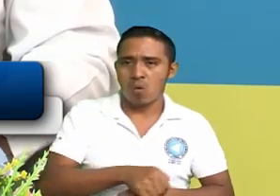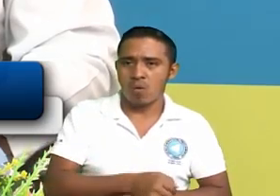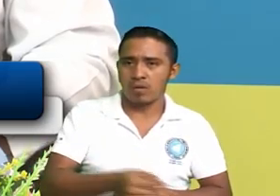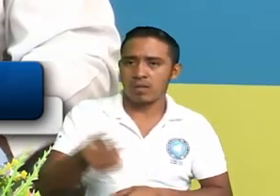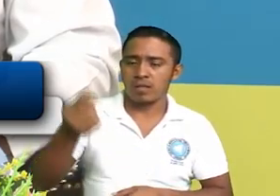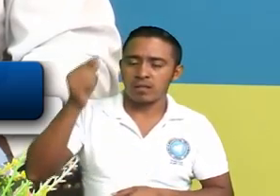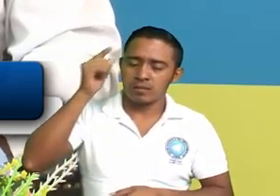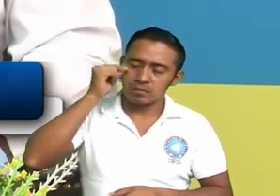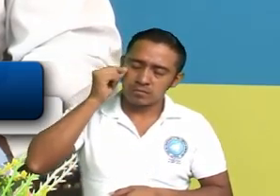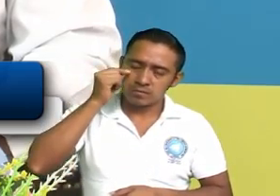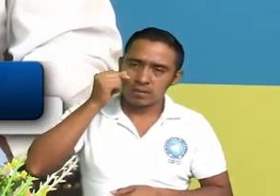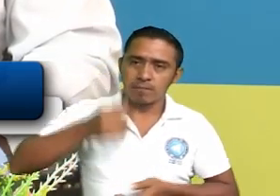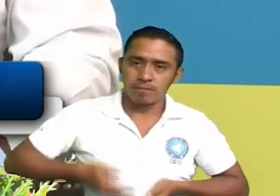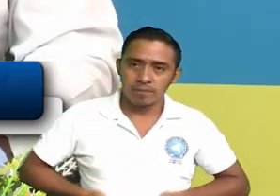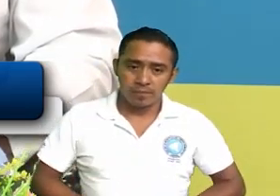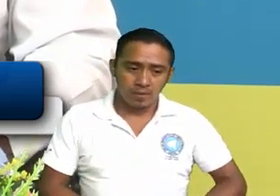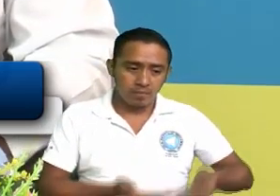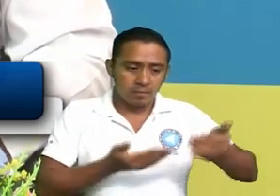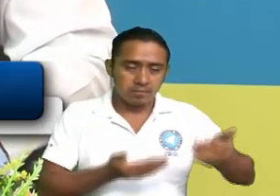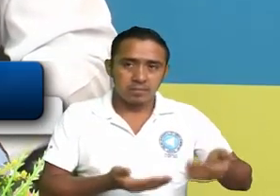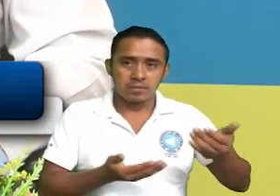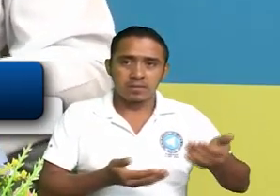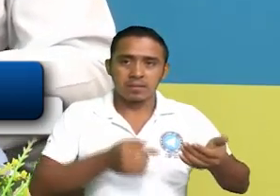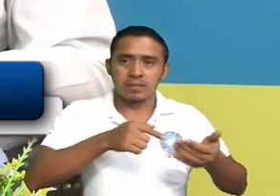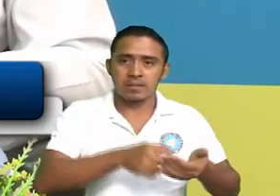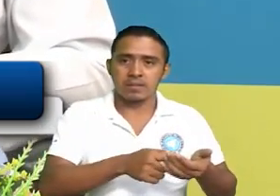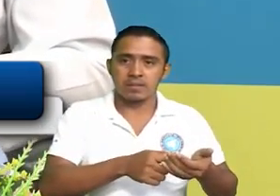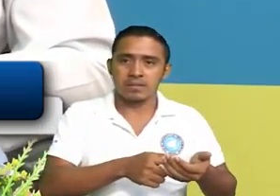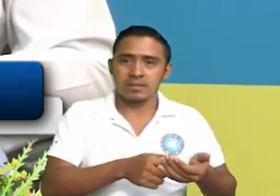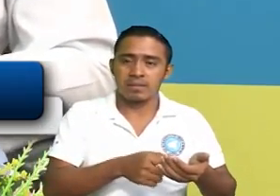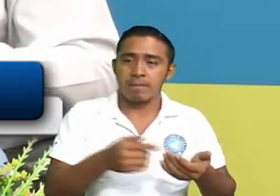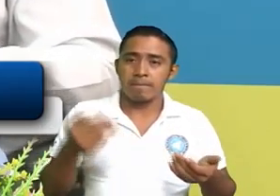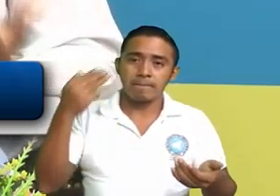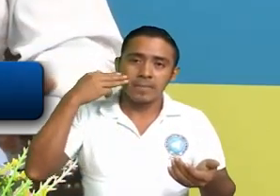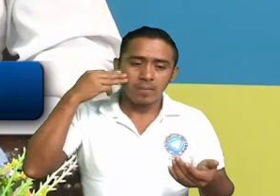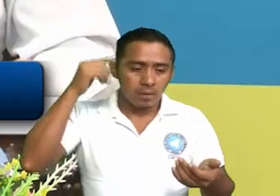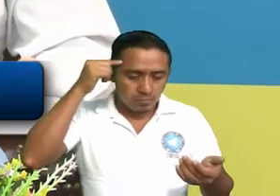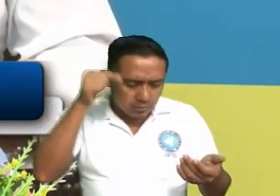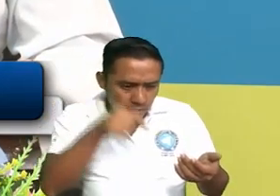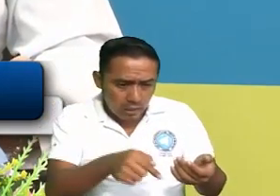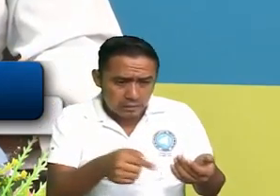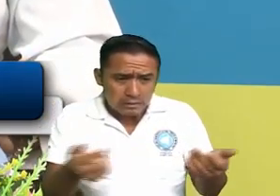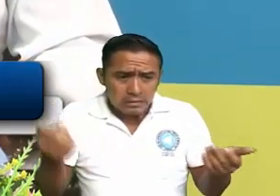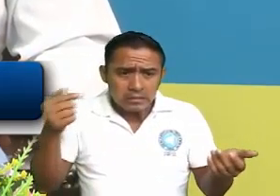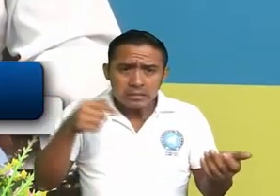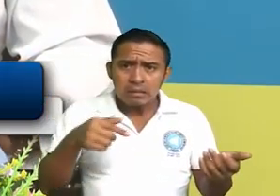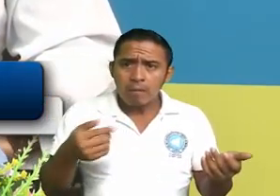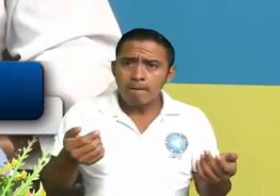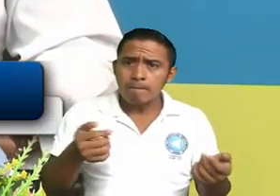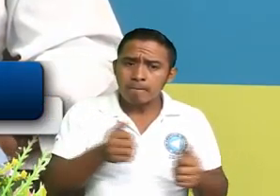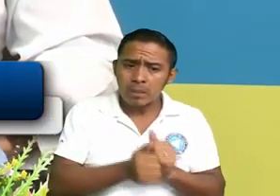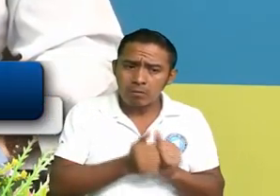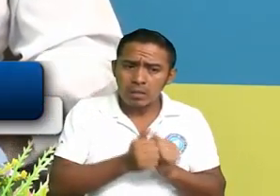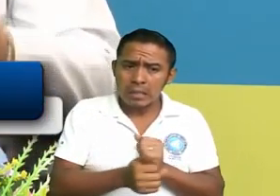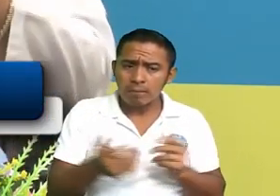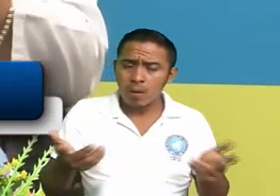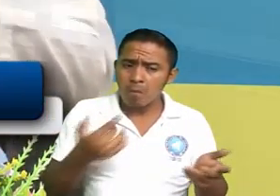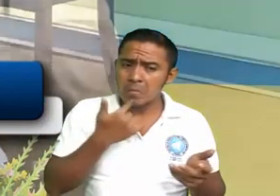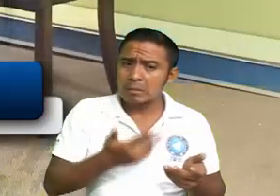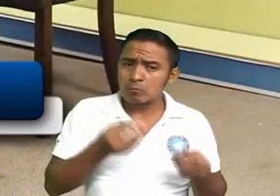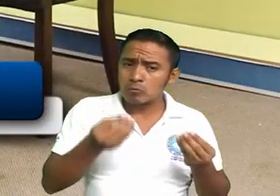esta parte porque es bien importante que conozcamos que durante el bebé está en nuestro vientre, en nuestro abdomen,